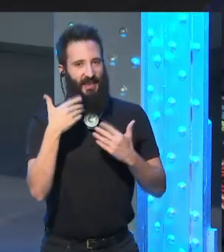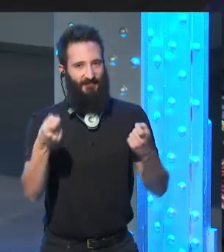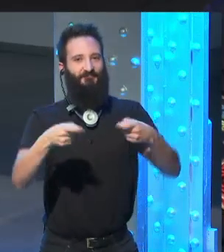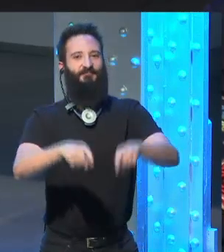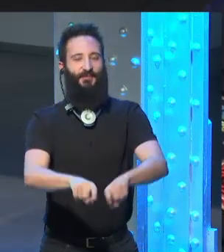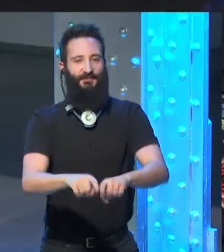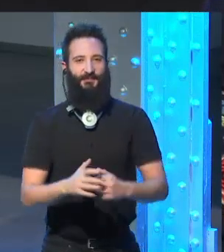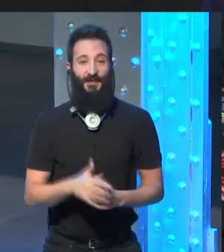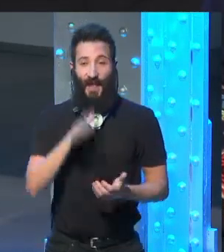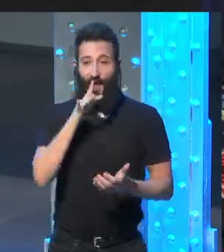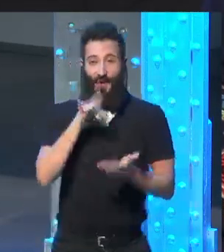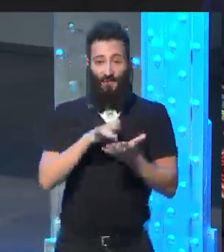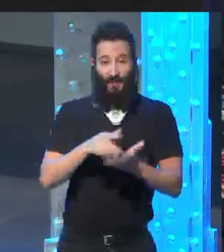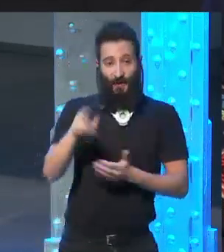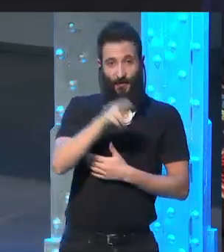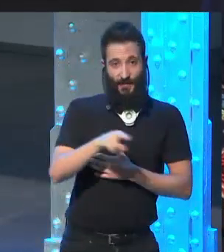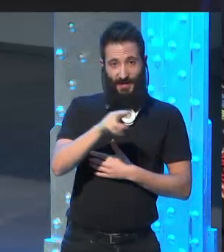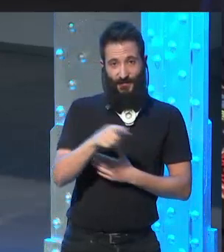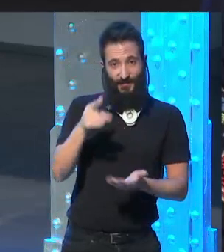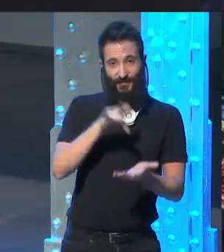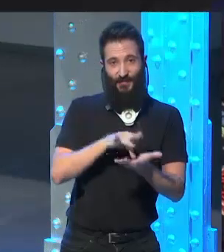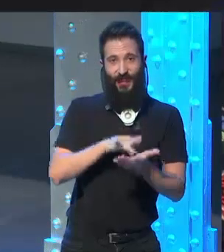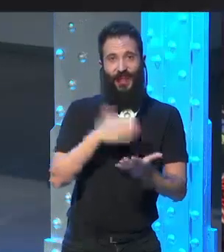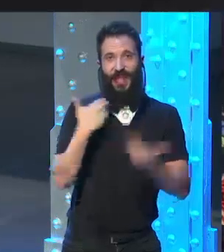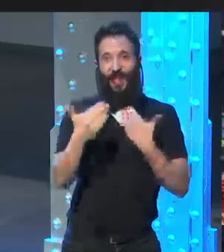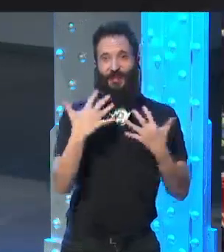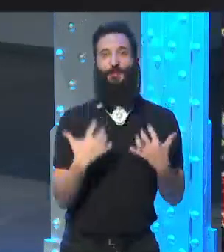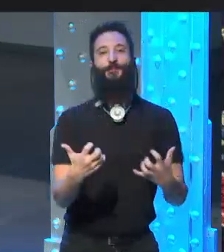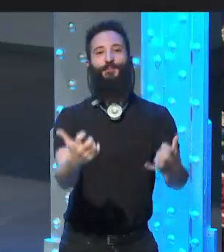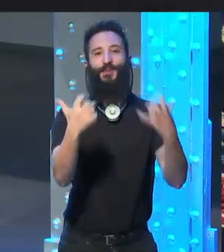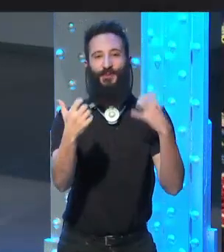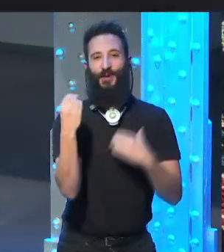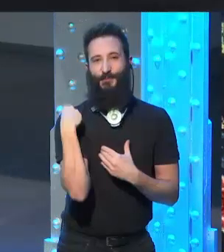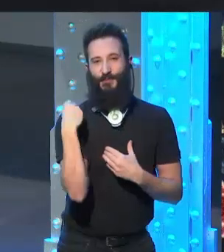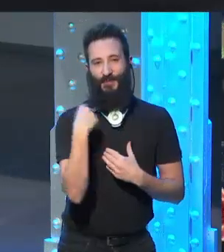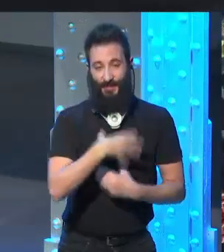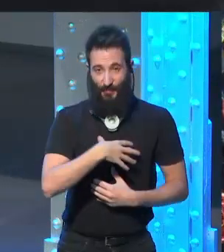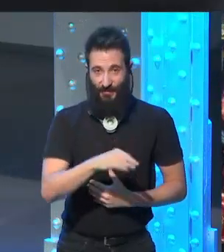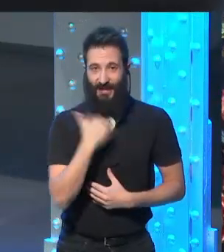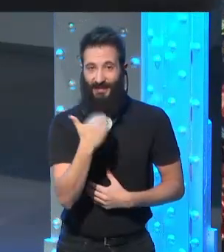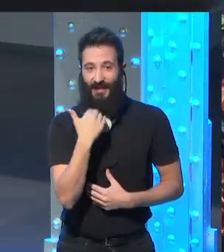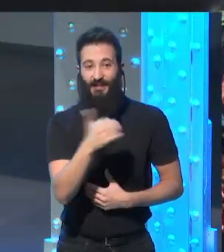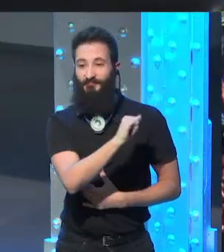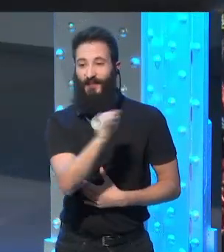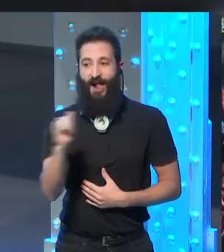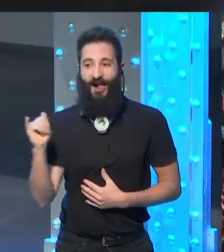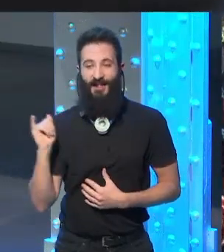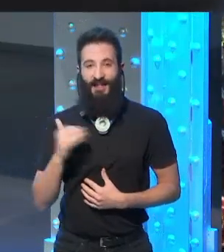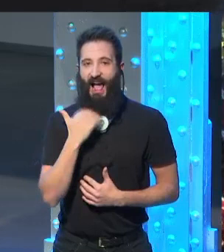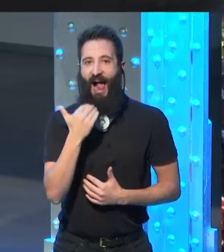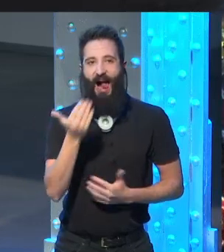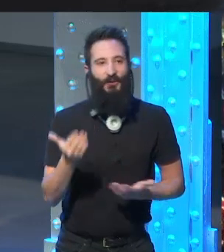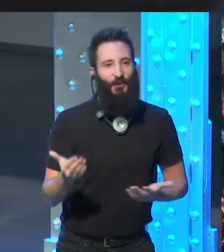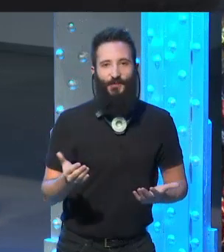encuentro. Volvemos a abrir la conversación al público. ¿Alguien que quiera